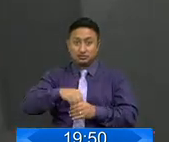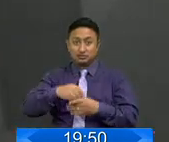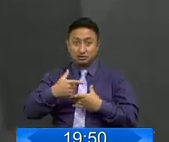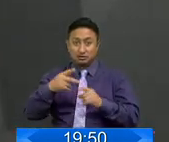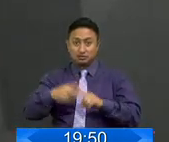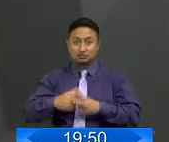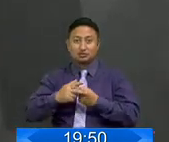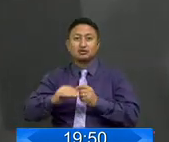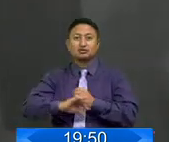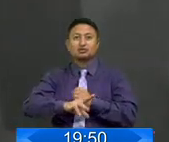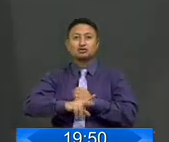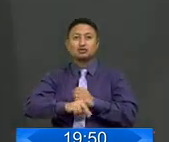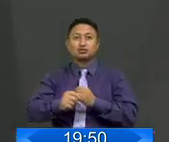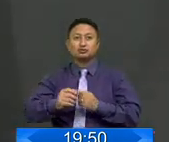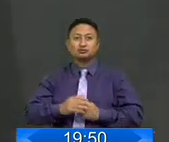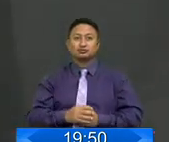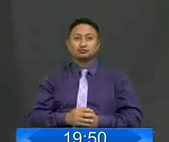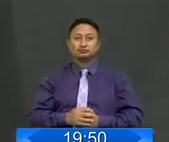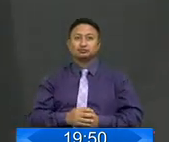robo.